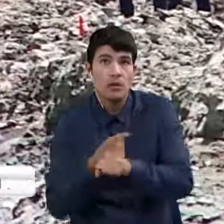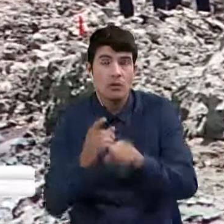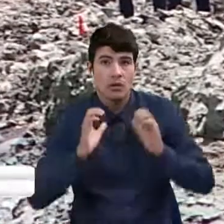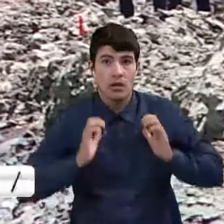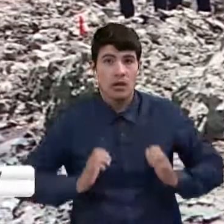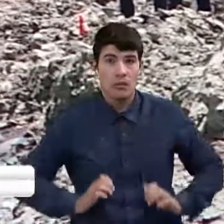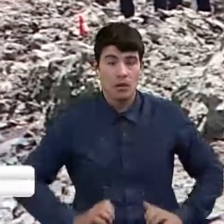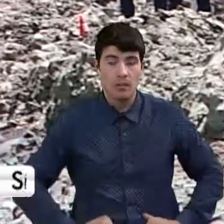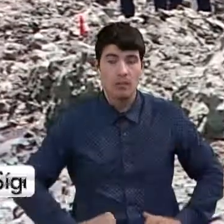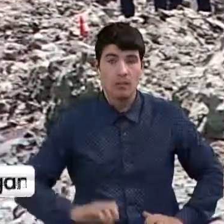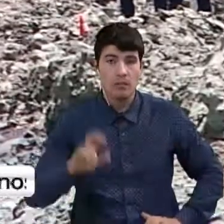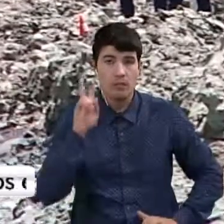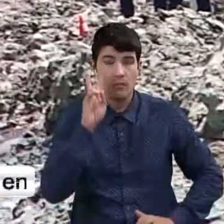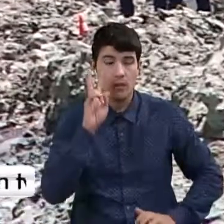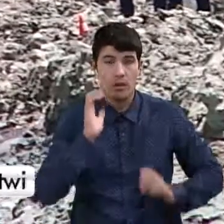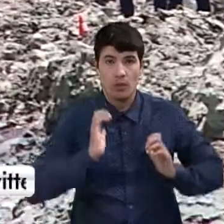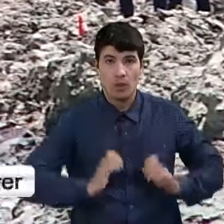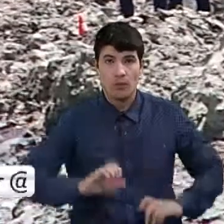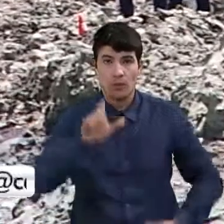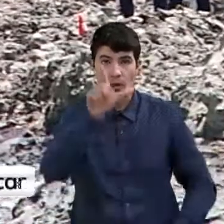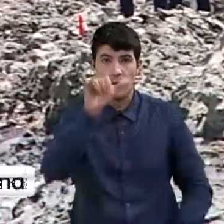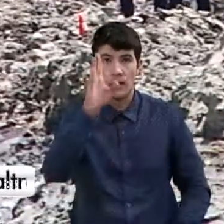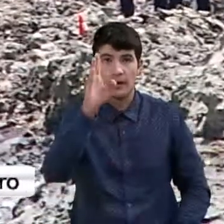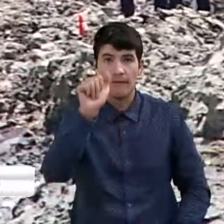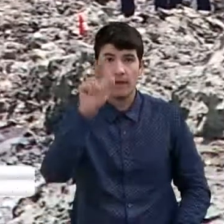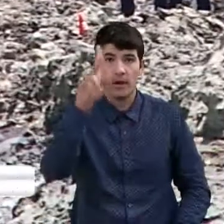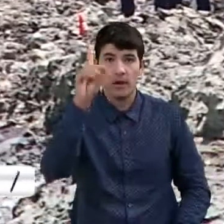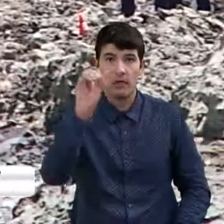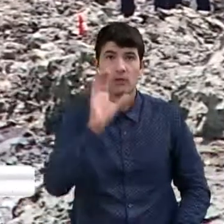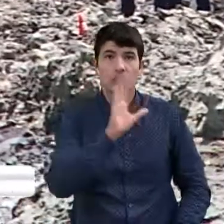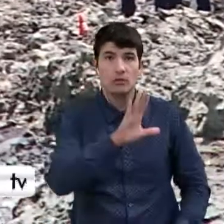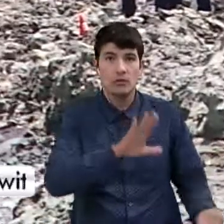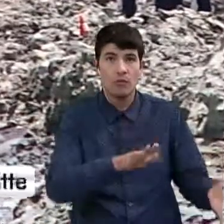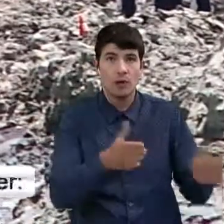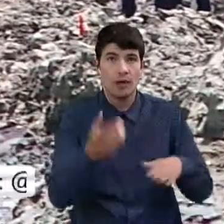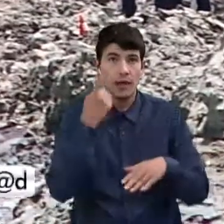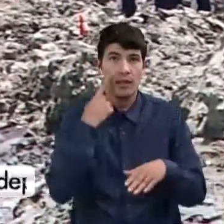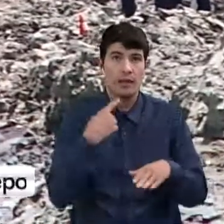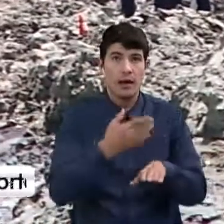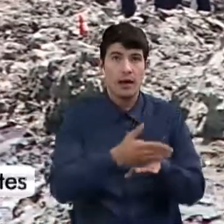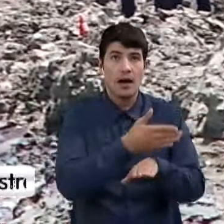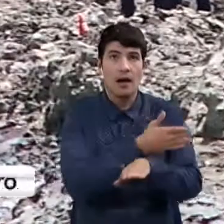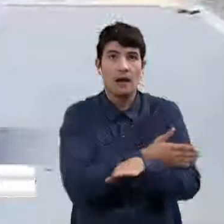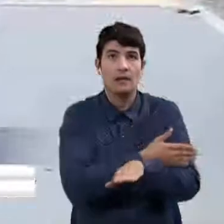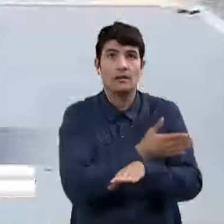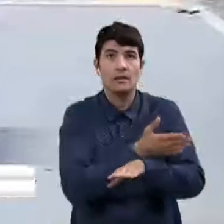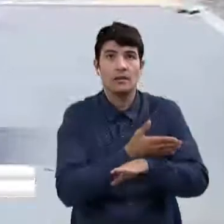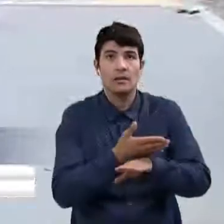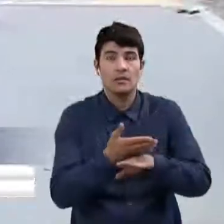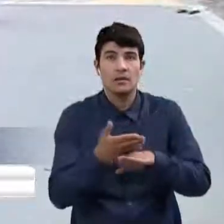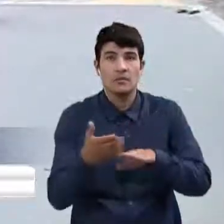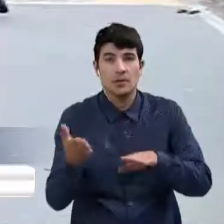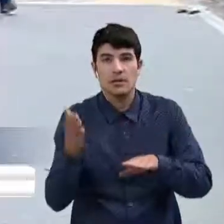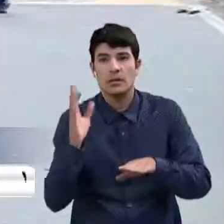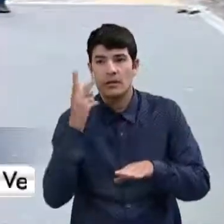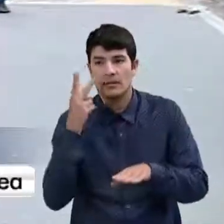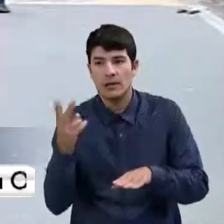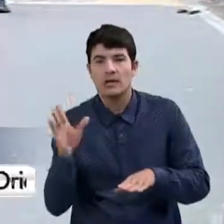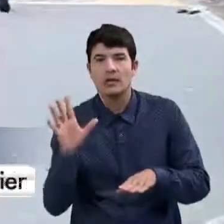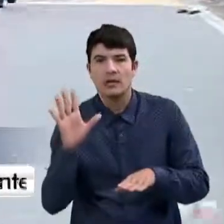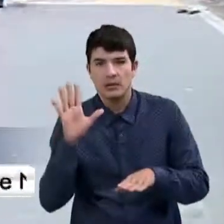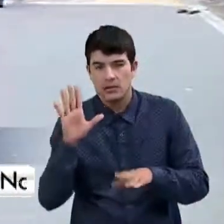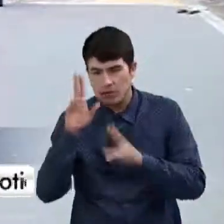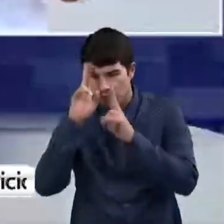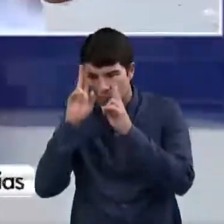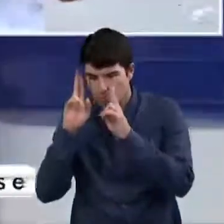de libardo fuentes quien falleció en el hecho del día anterior y que se lleven a cabo las honras fúnebres por parte